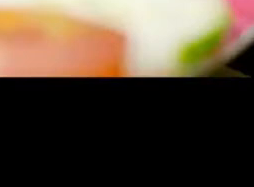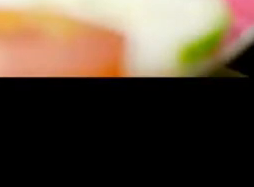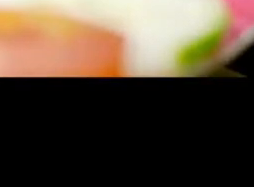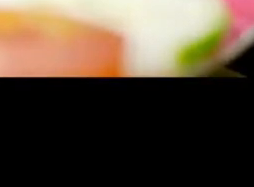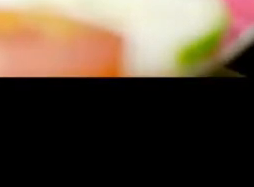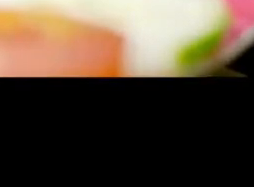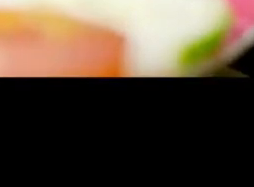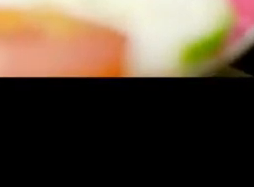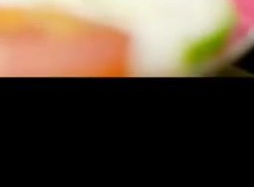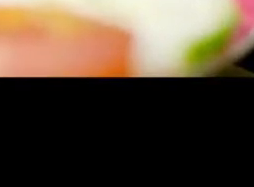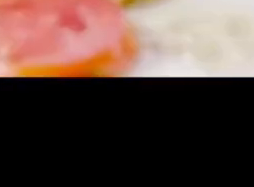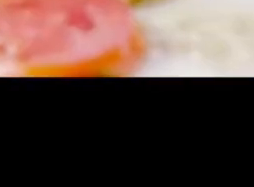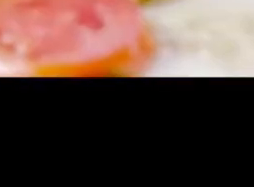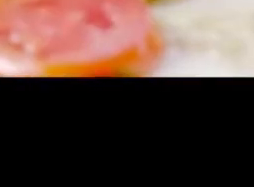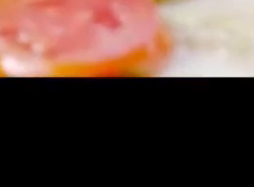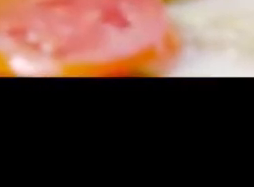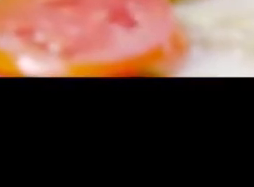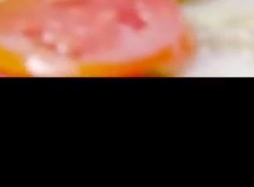a